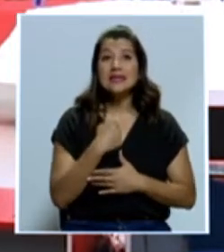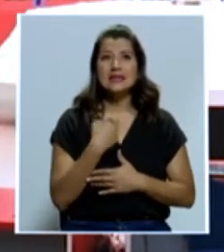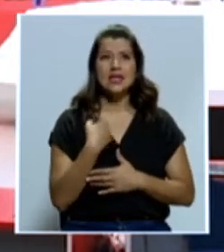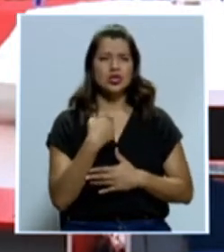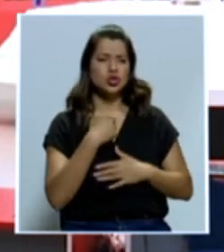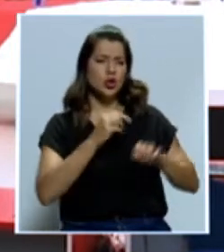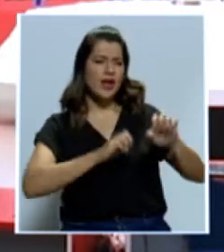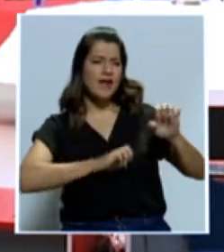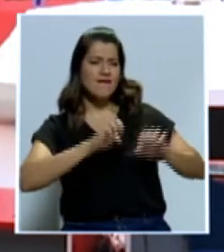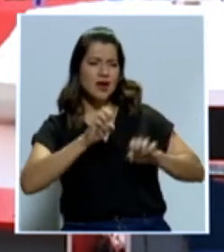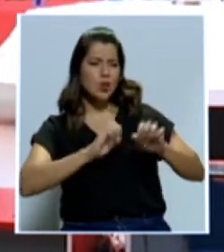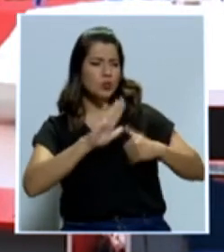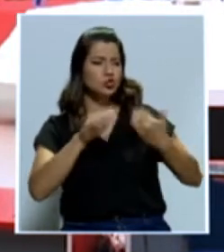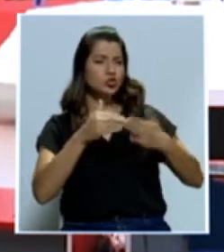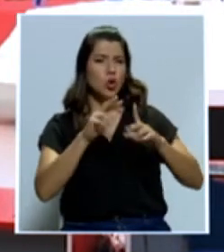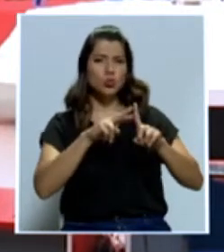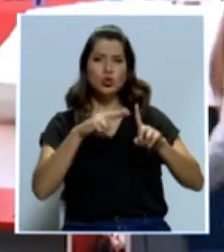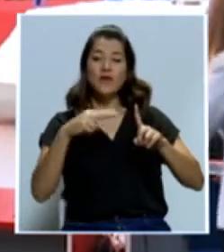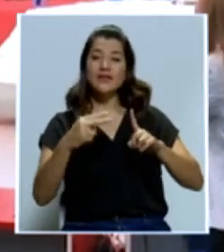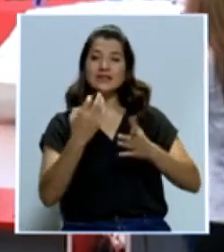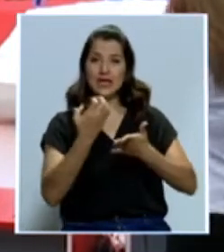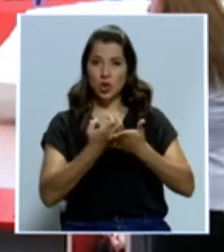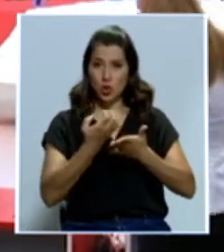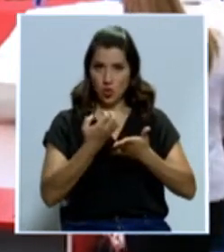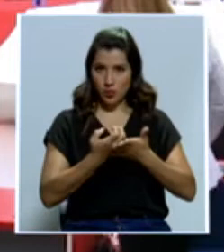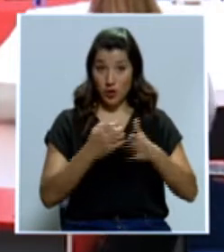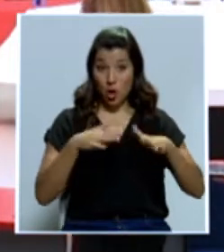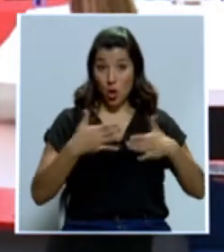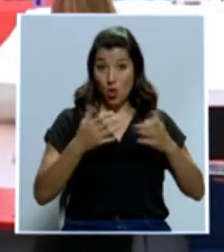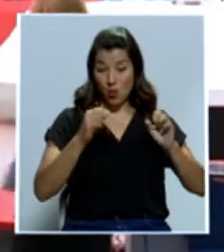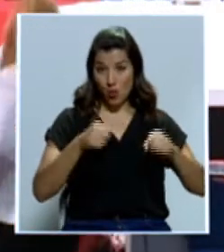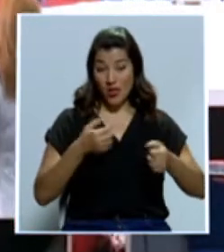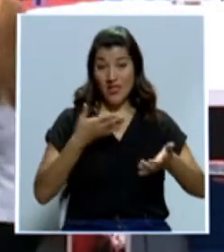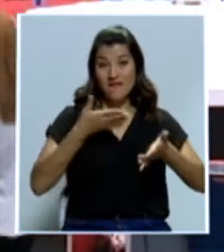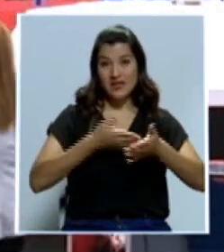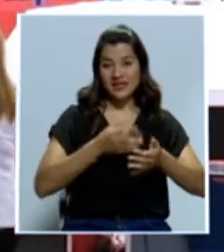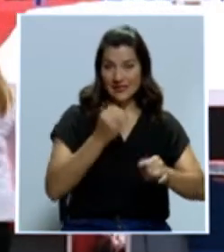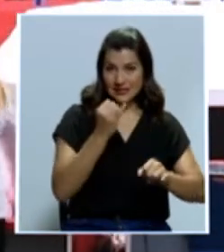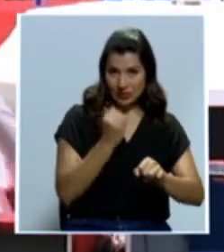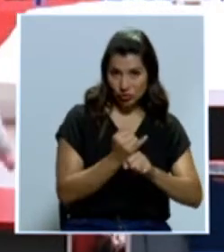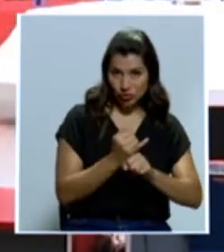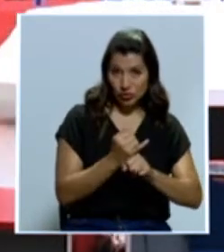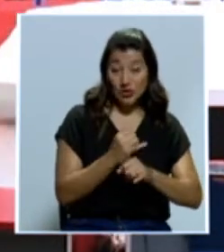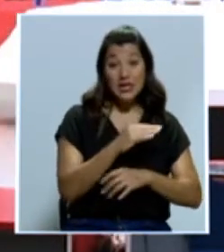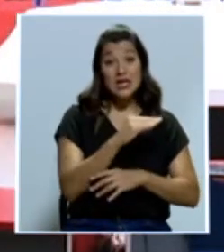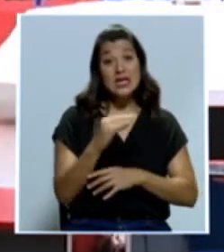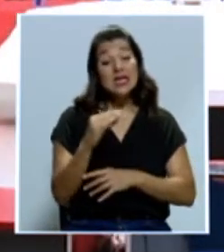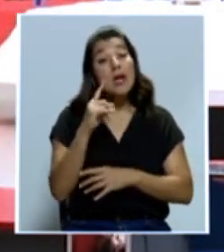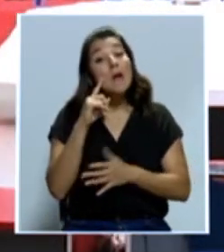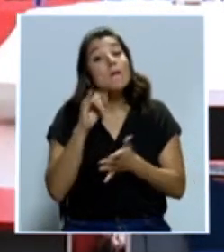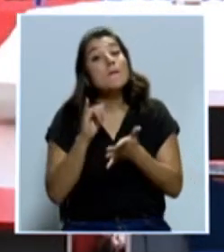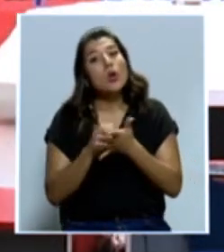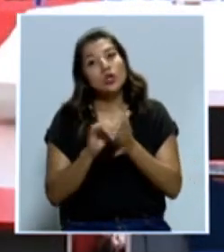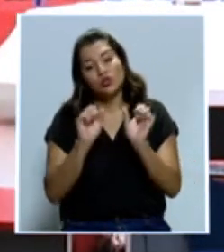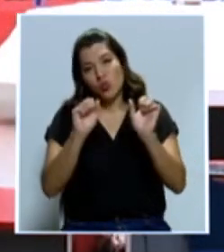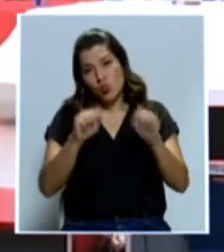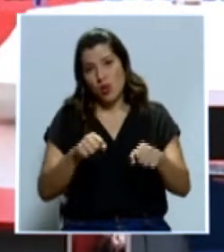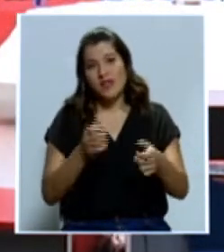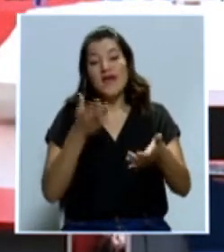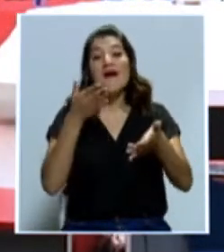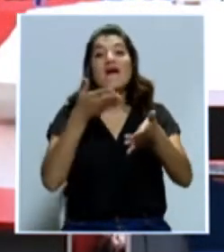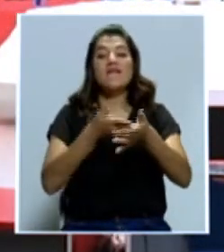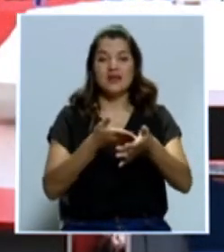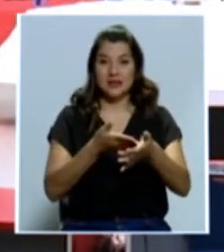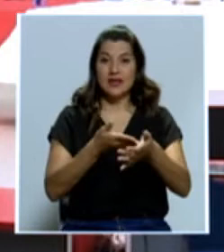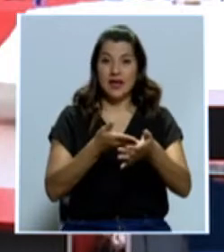los escenarios económicos, el impacto que va a tener esto en la institución y, por ende, podría esto afectar